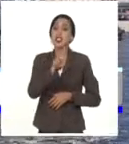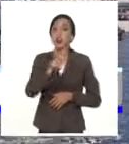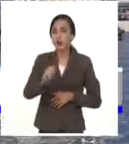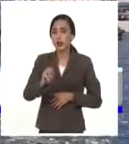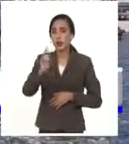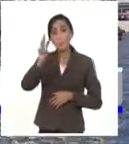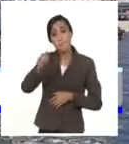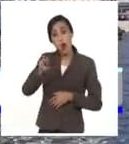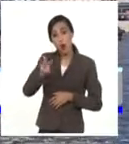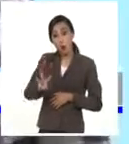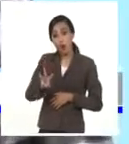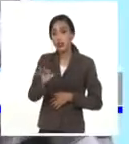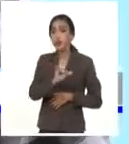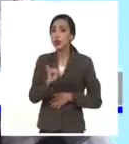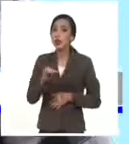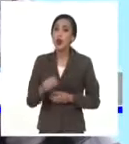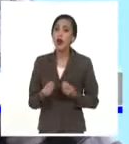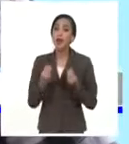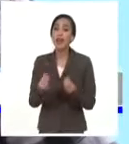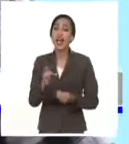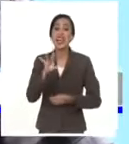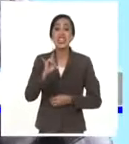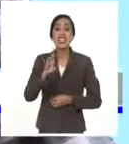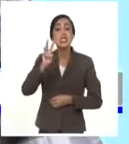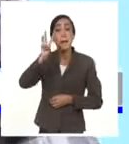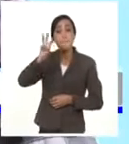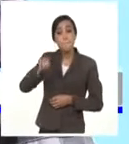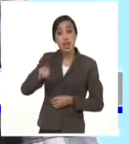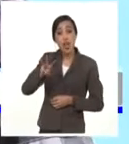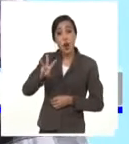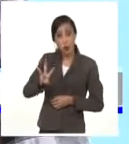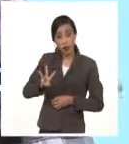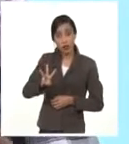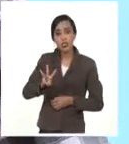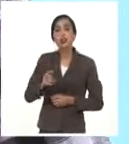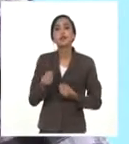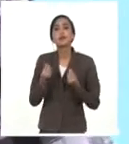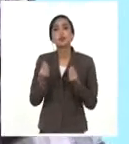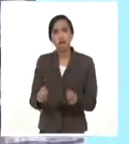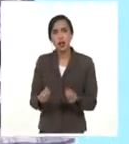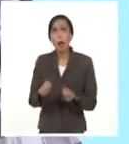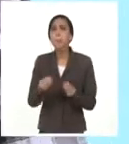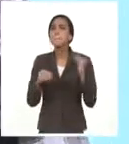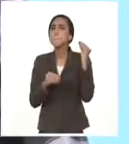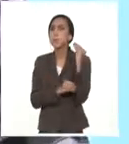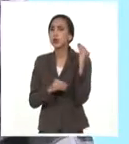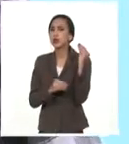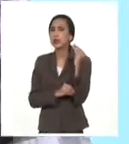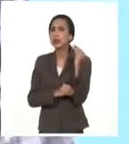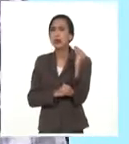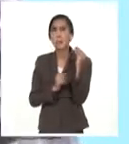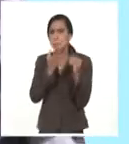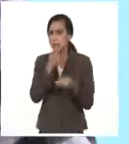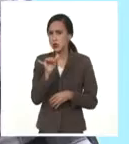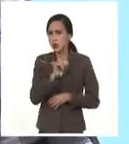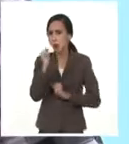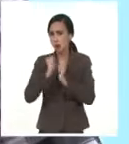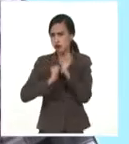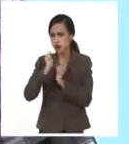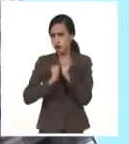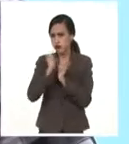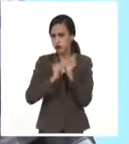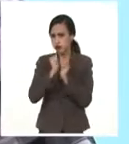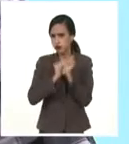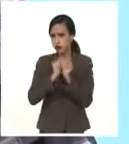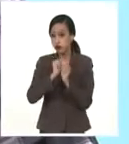estaba mencionando de los 15 megawatts que le aporta al sistema eléctrico, que es una potencia similar a la de un motor, por ejemplo, de los que tenemos